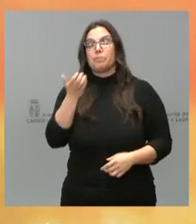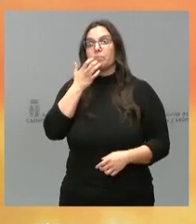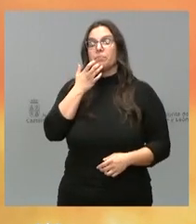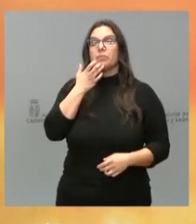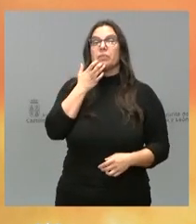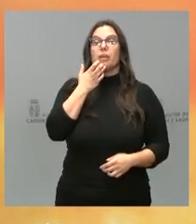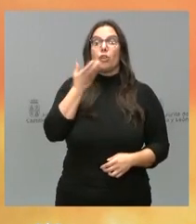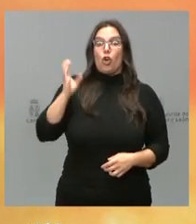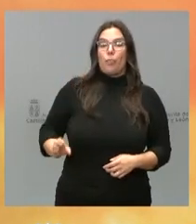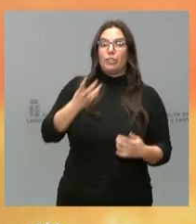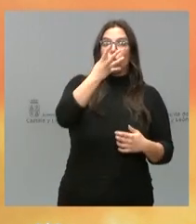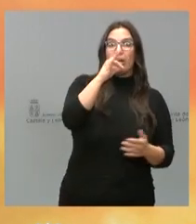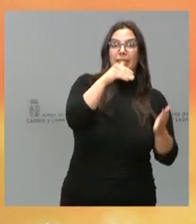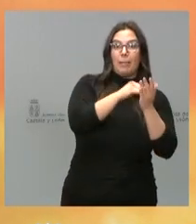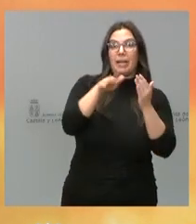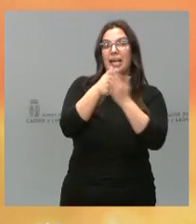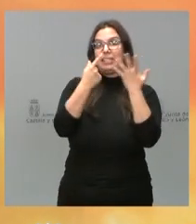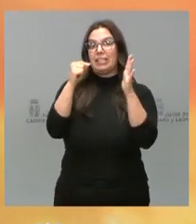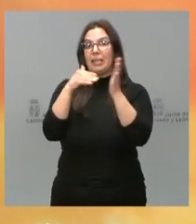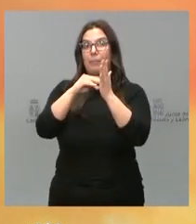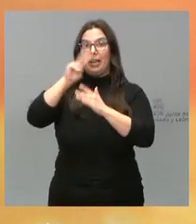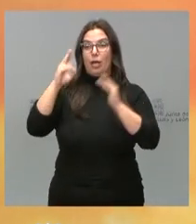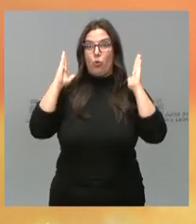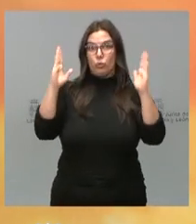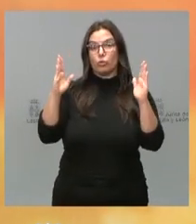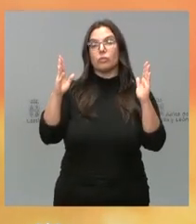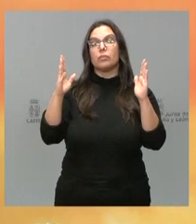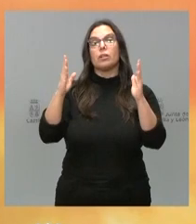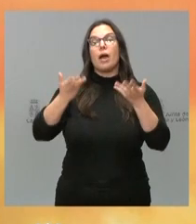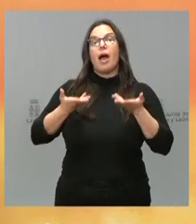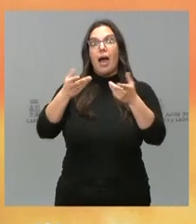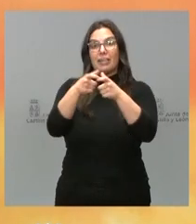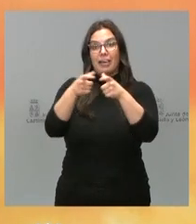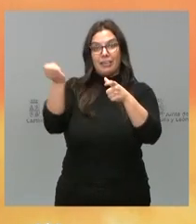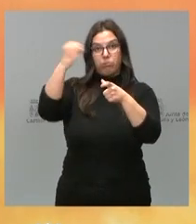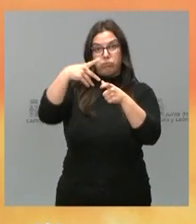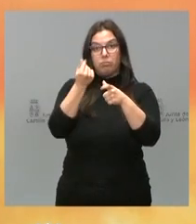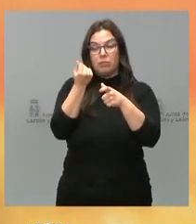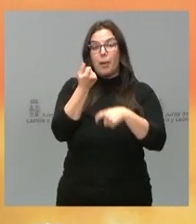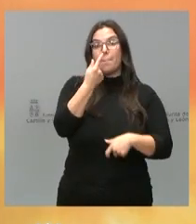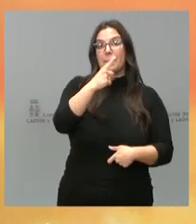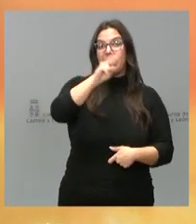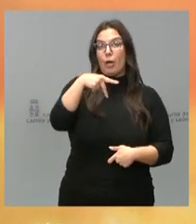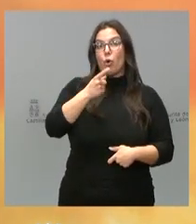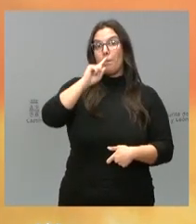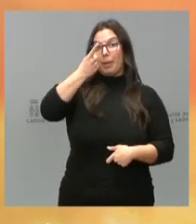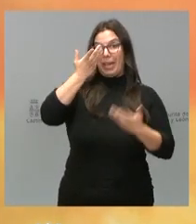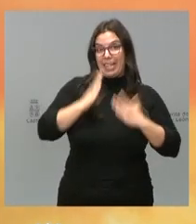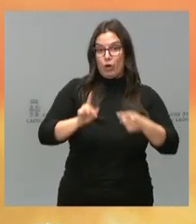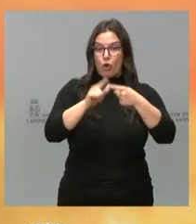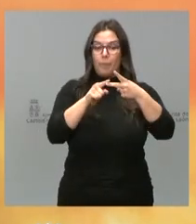entre 40.000 y 60.000 euros las ayudas serán 1000 euros por el primer hijo